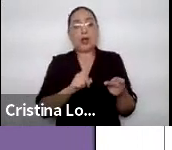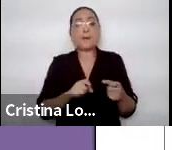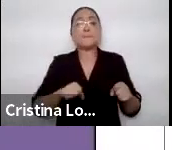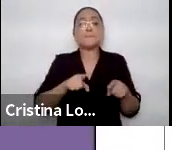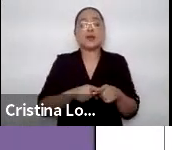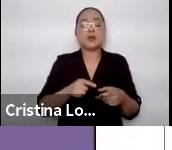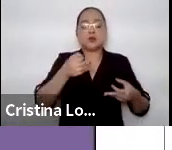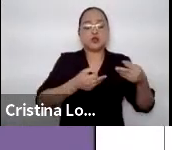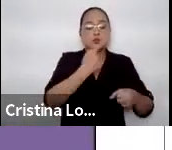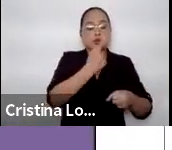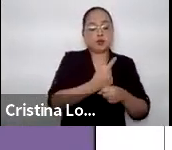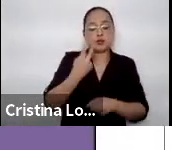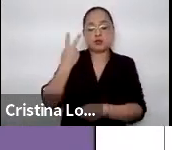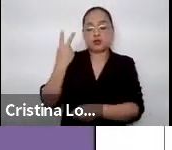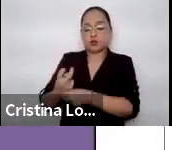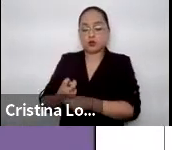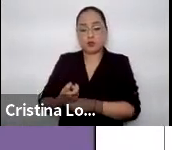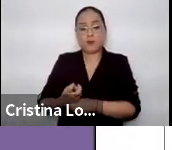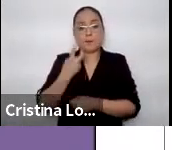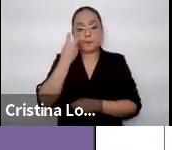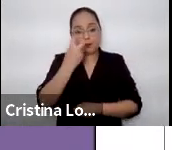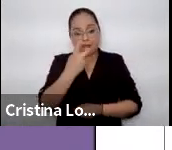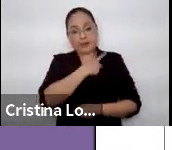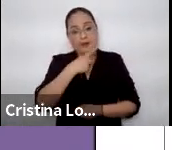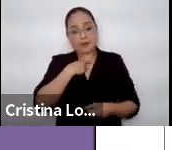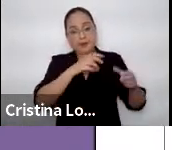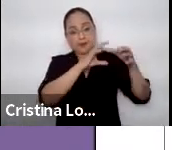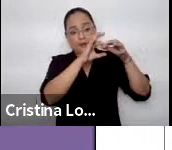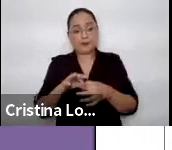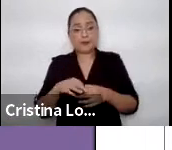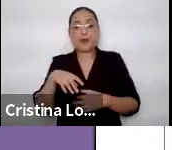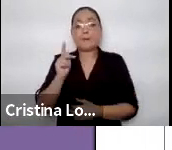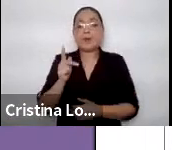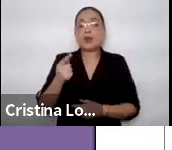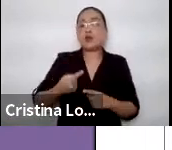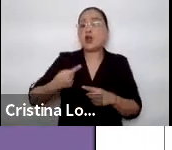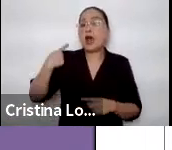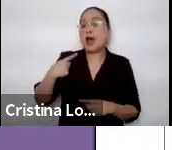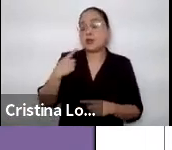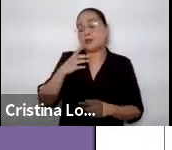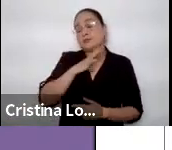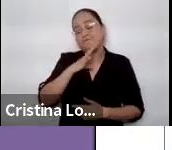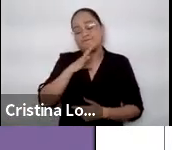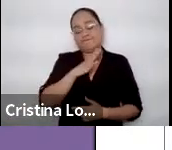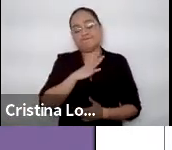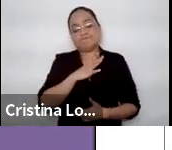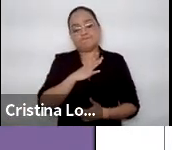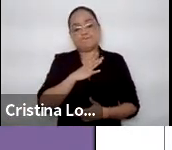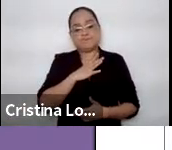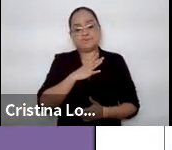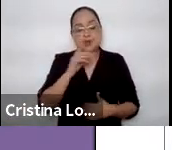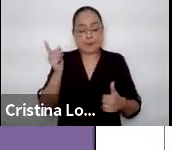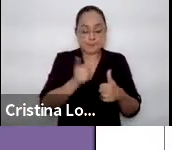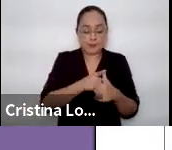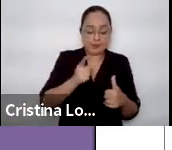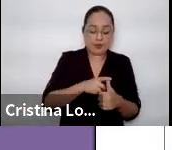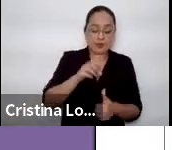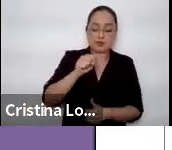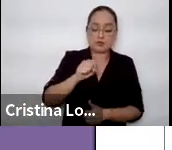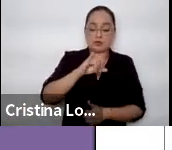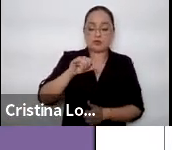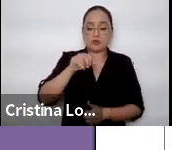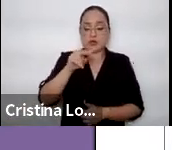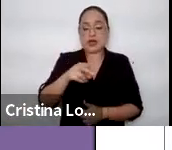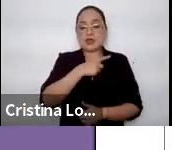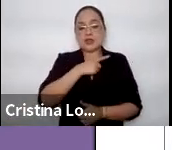esta reforma constitucional al Poder Judicial está supeditada a la emisión por parte de la Corte del